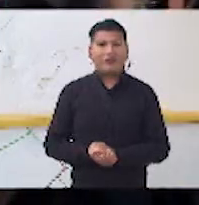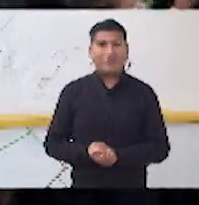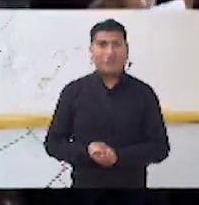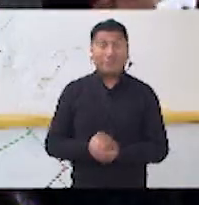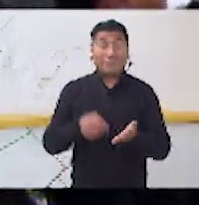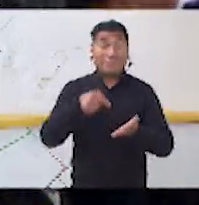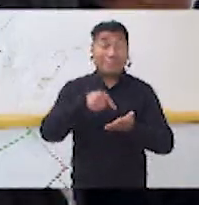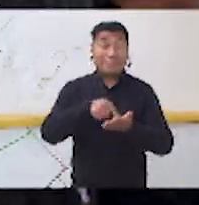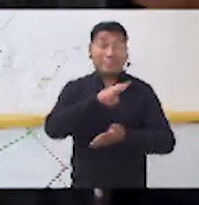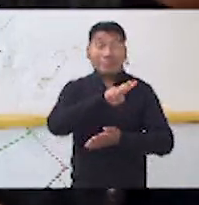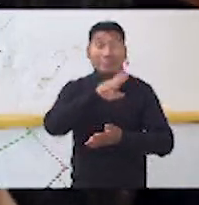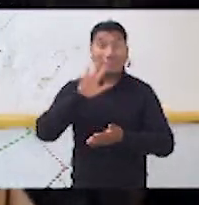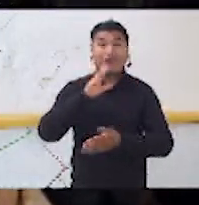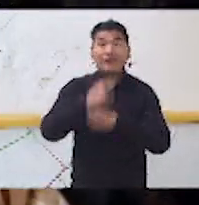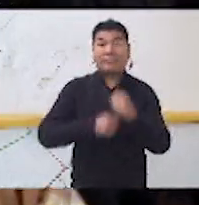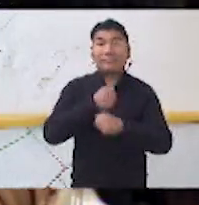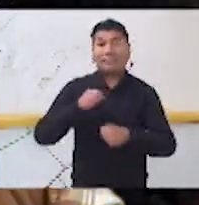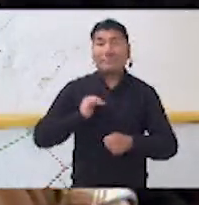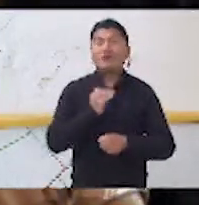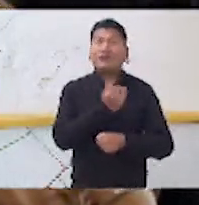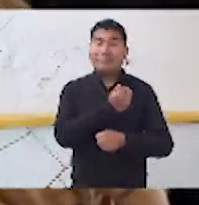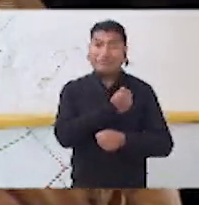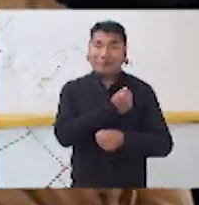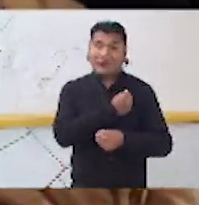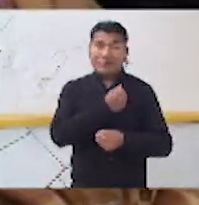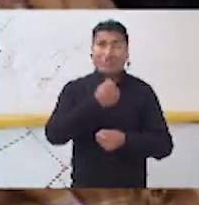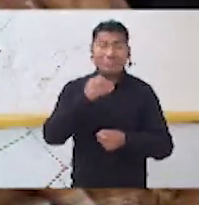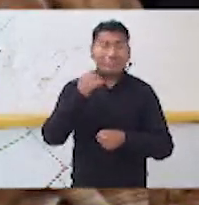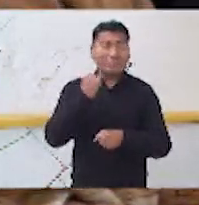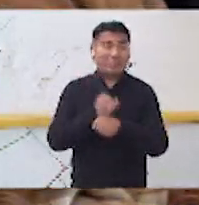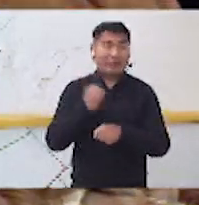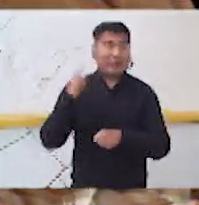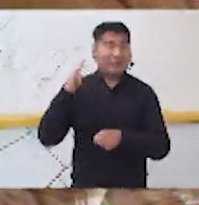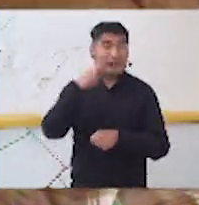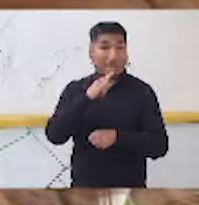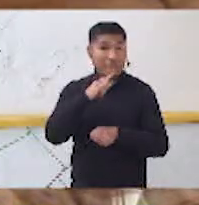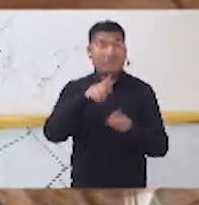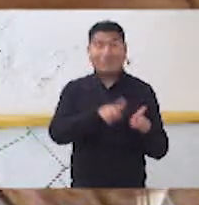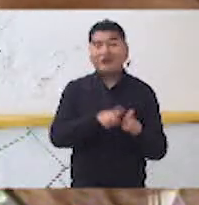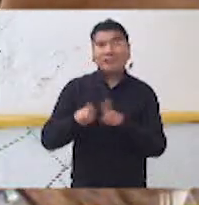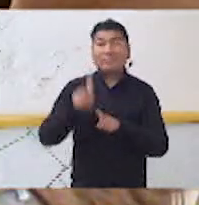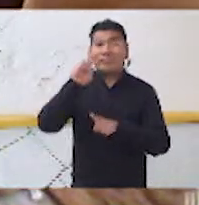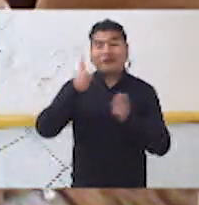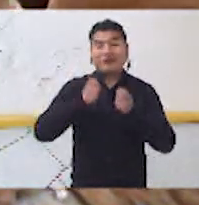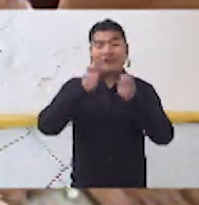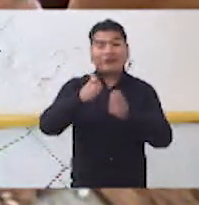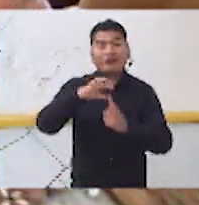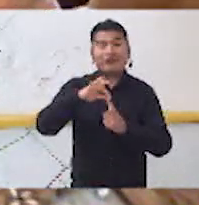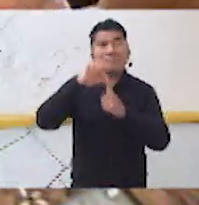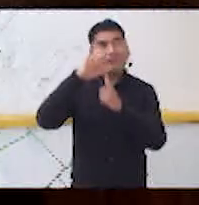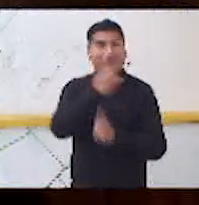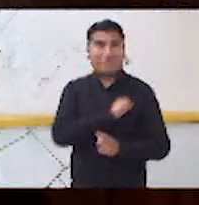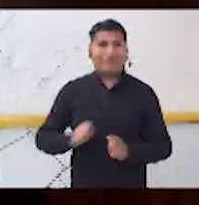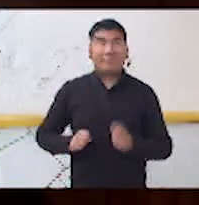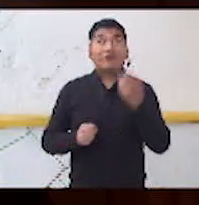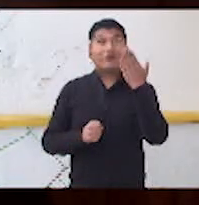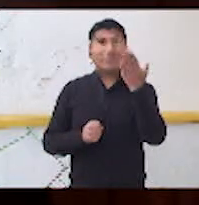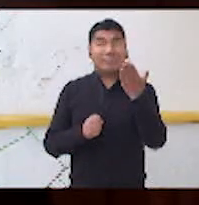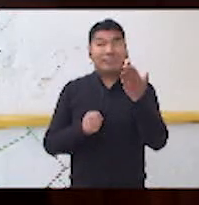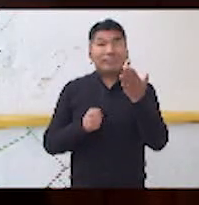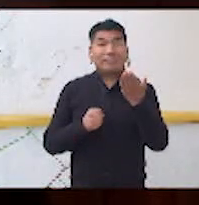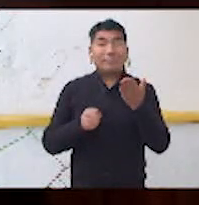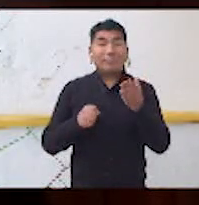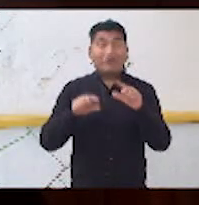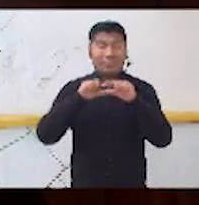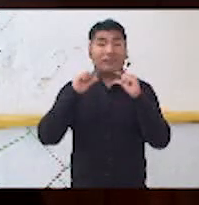En estos 25 años de nuestra diócesis del Alto, también celebremos un regalo especial del Señor, la